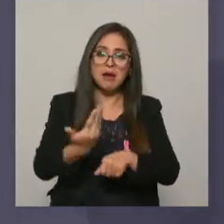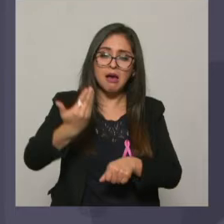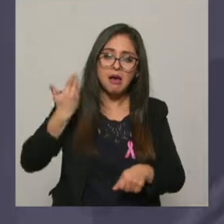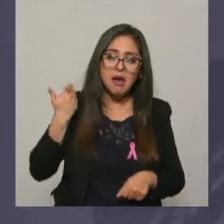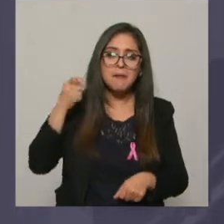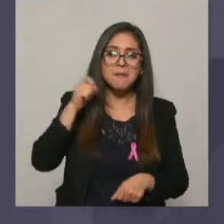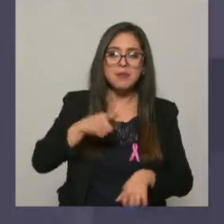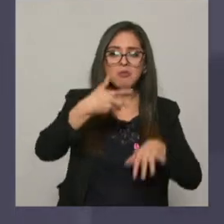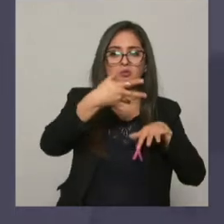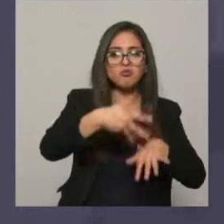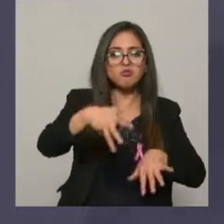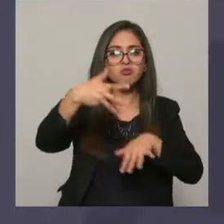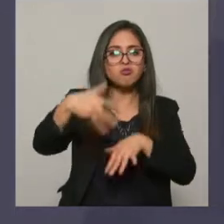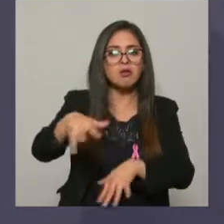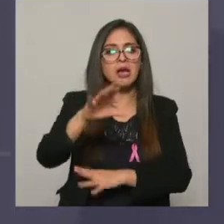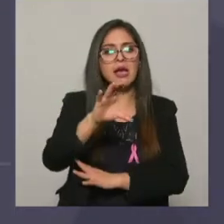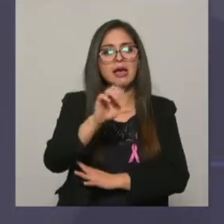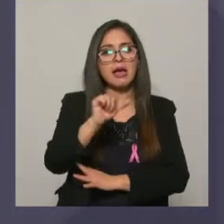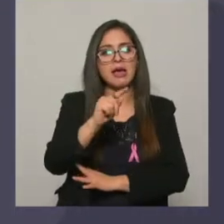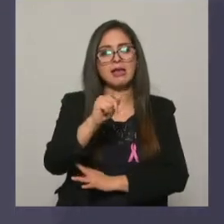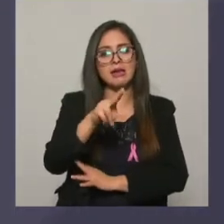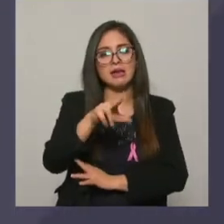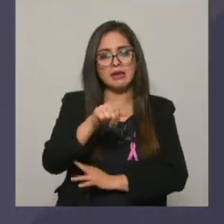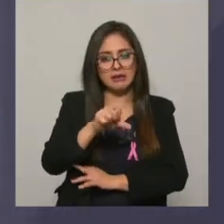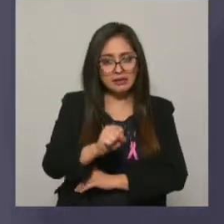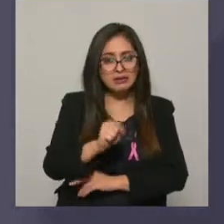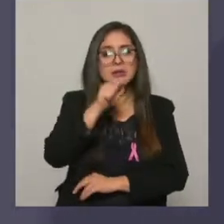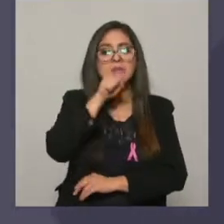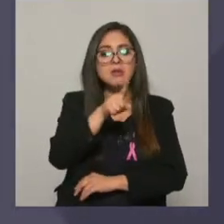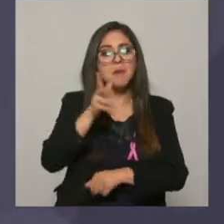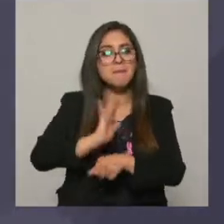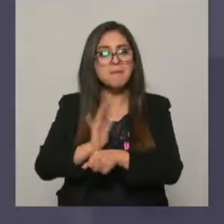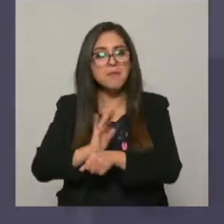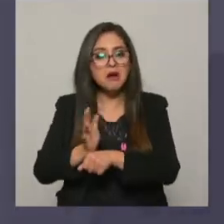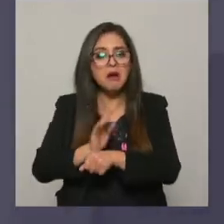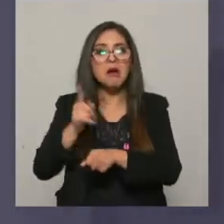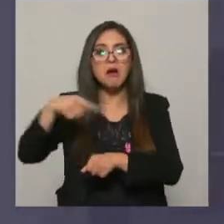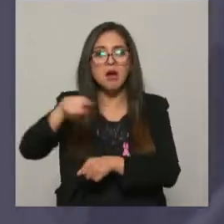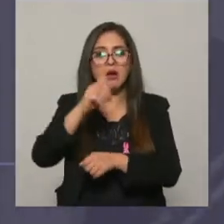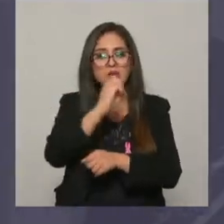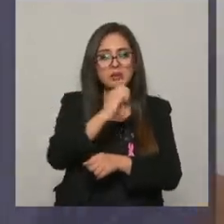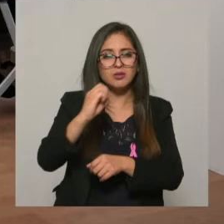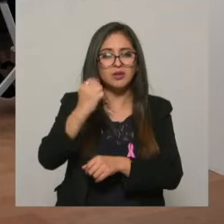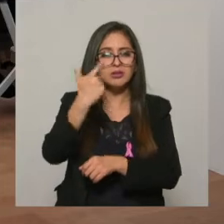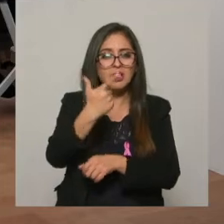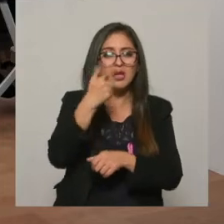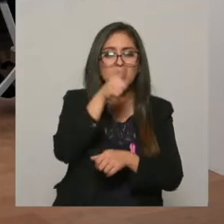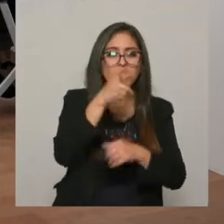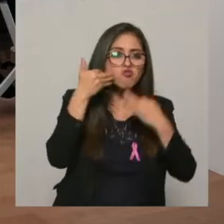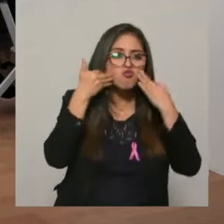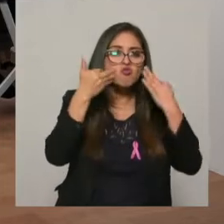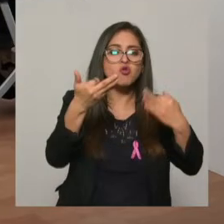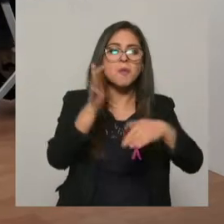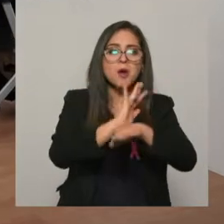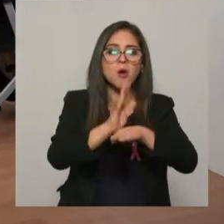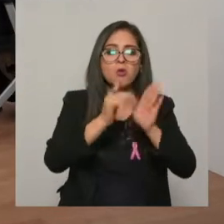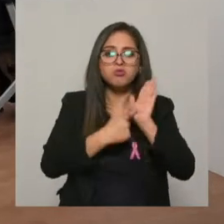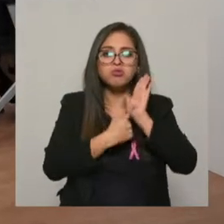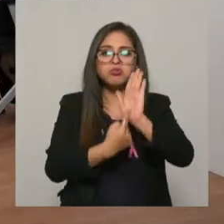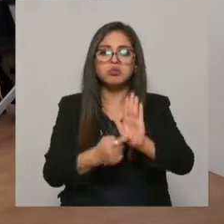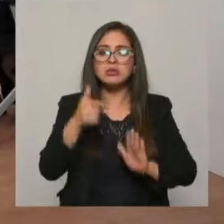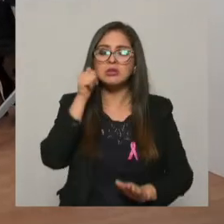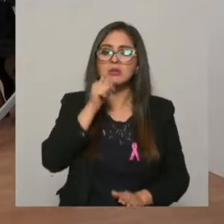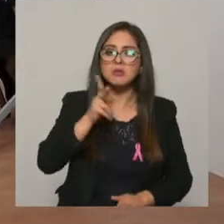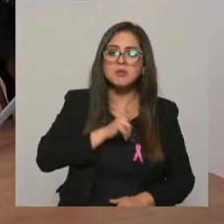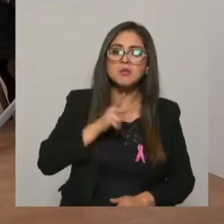comentas, en este desfile de Catrinas, y parte de la película de James Bond exhibe esta parte de nuestra